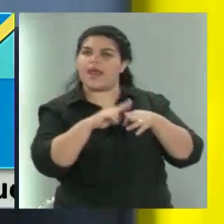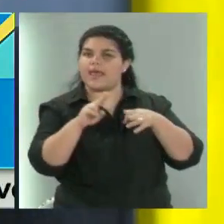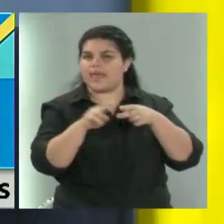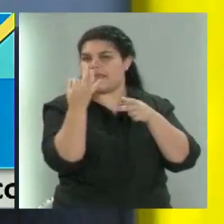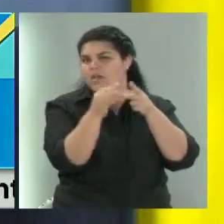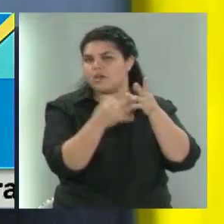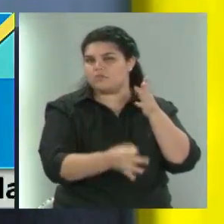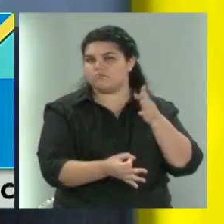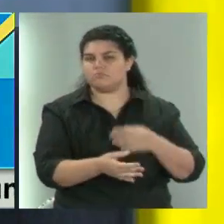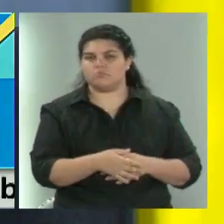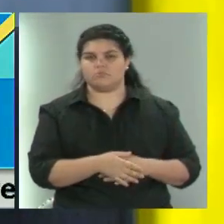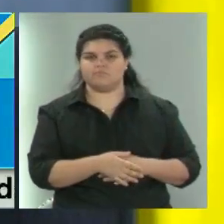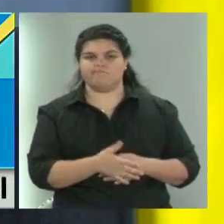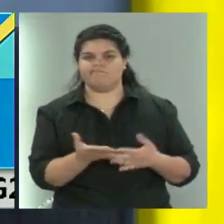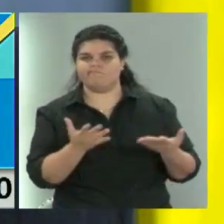como